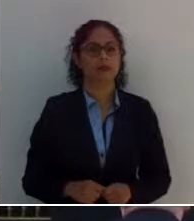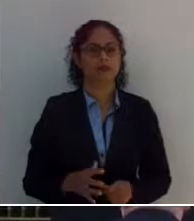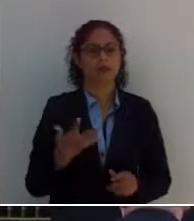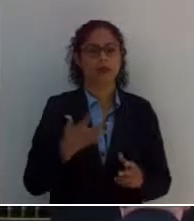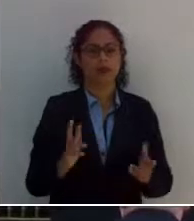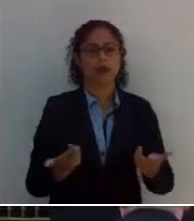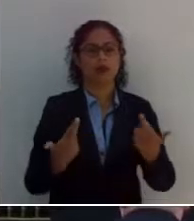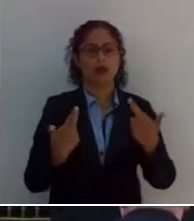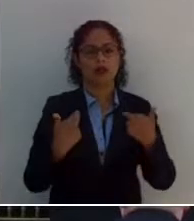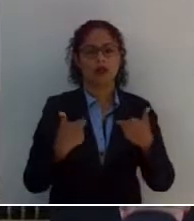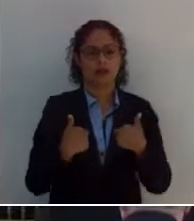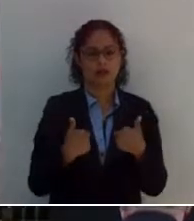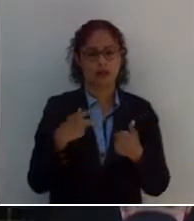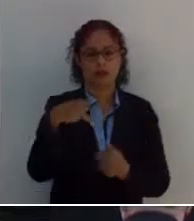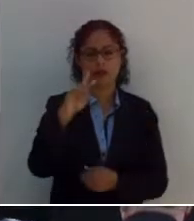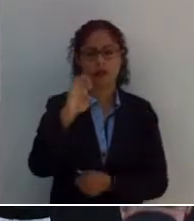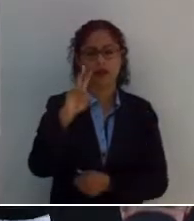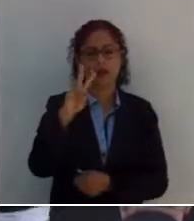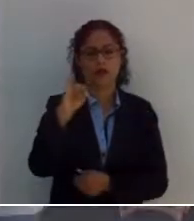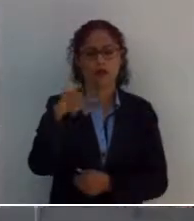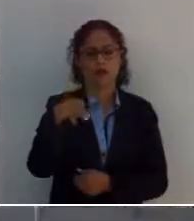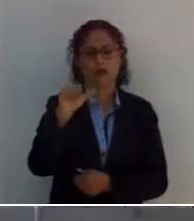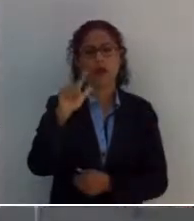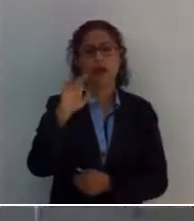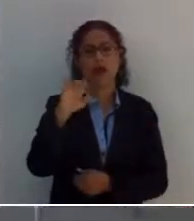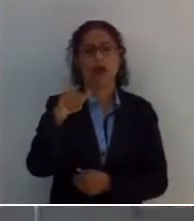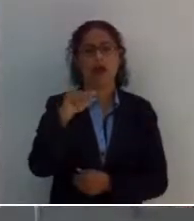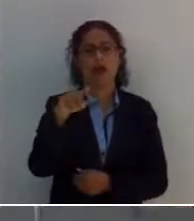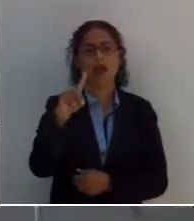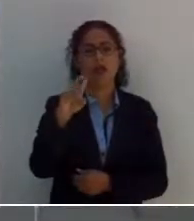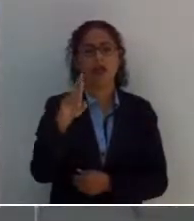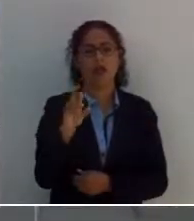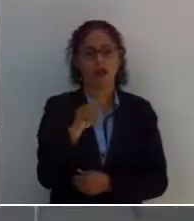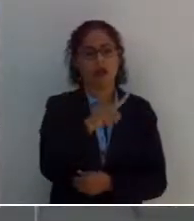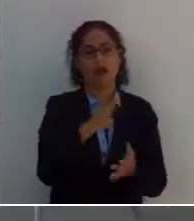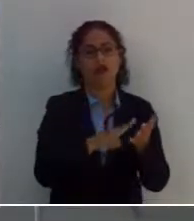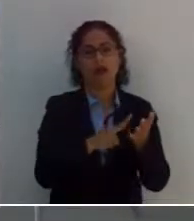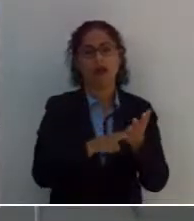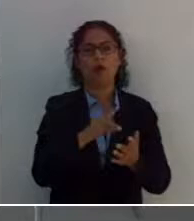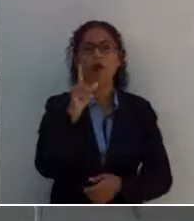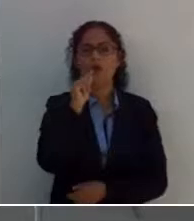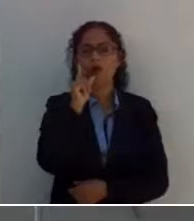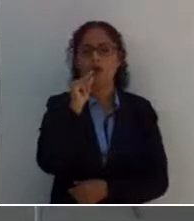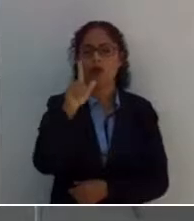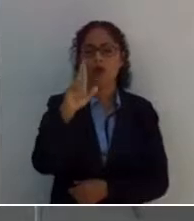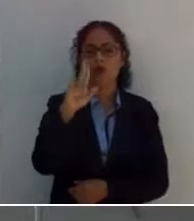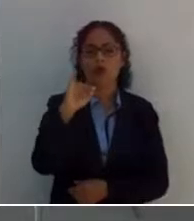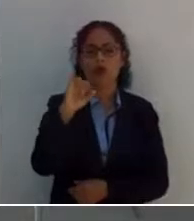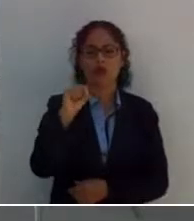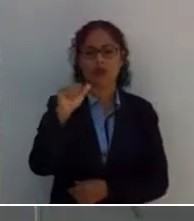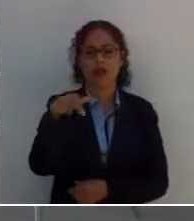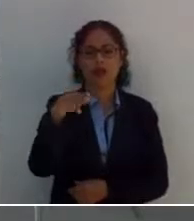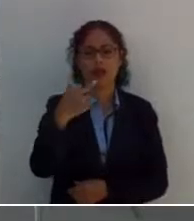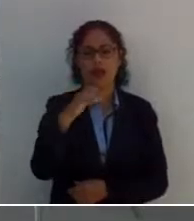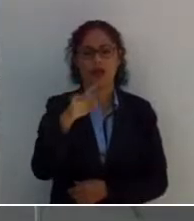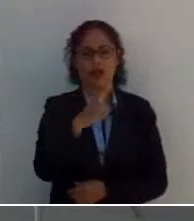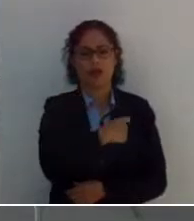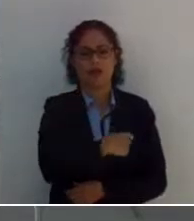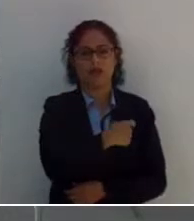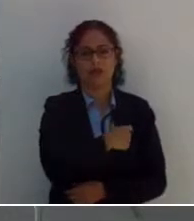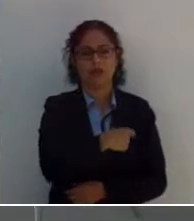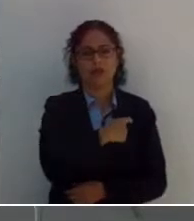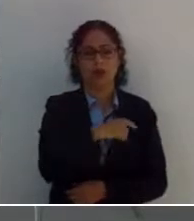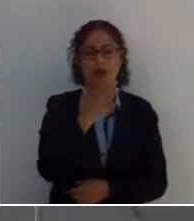Recibe Edwin Alejandro Cervantes Ruiz, condecoración al valor policial. Luis Ángel Molina, condecoración al